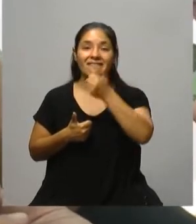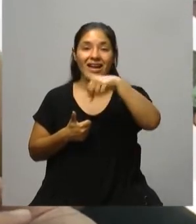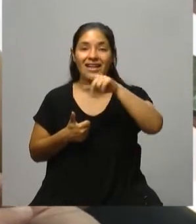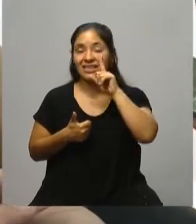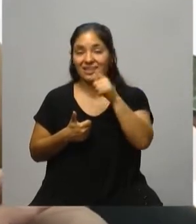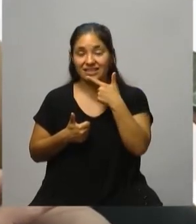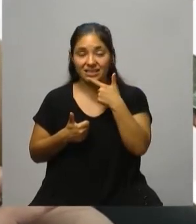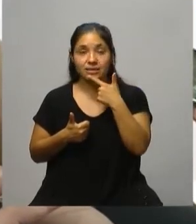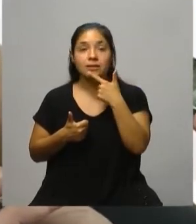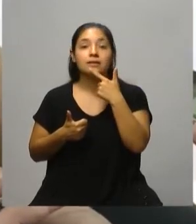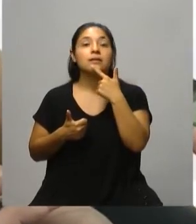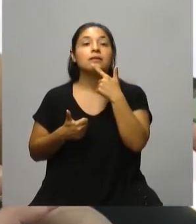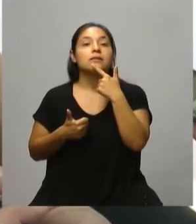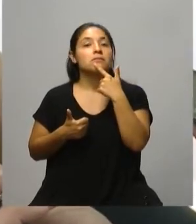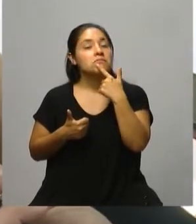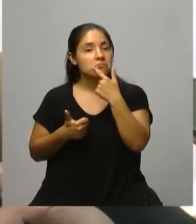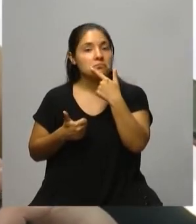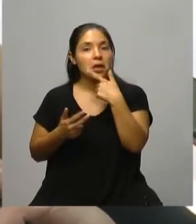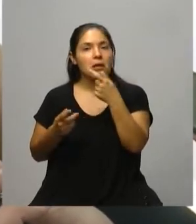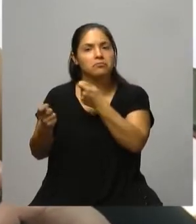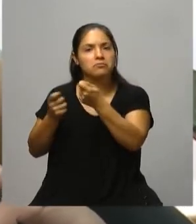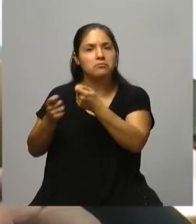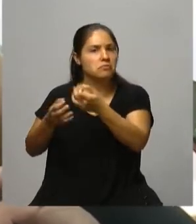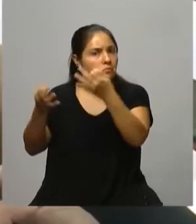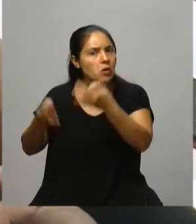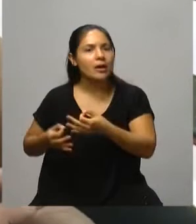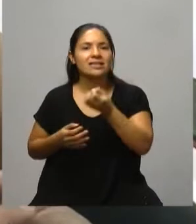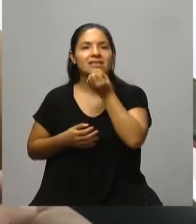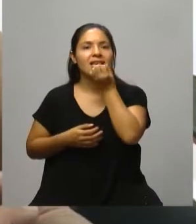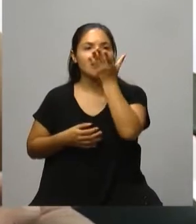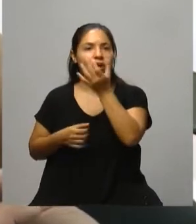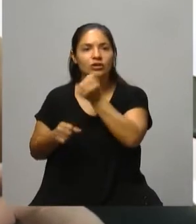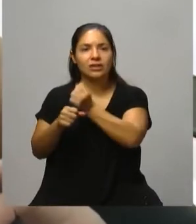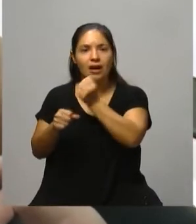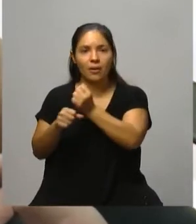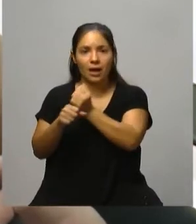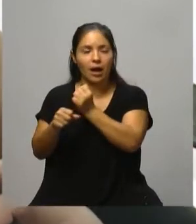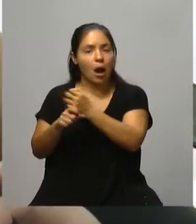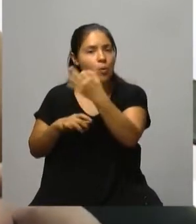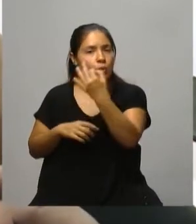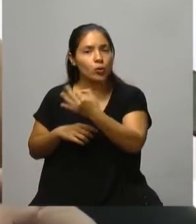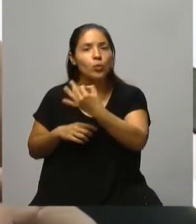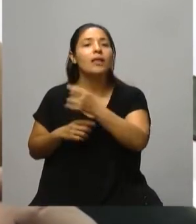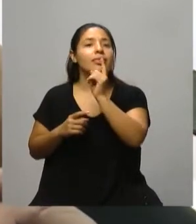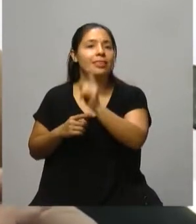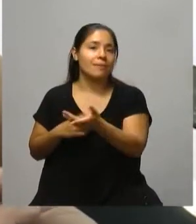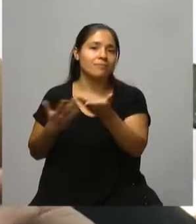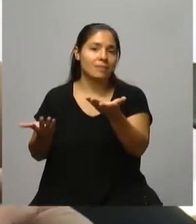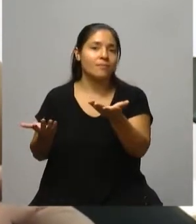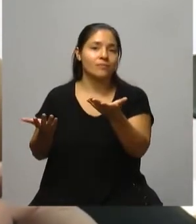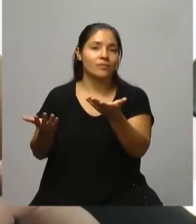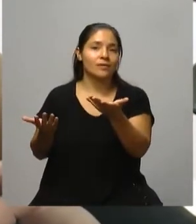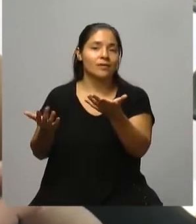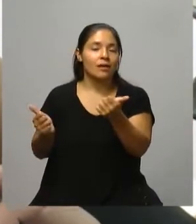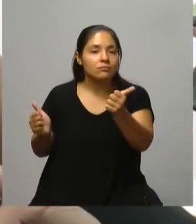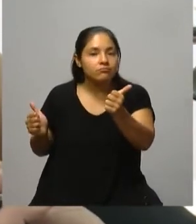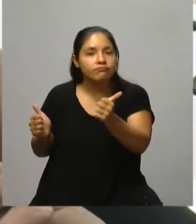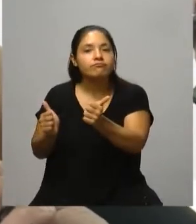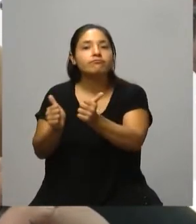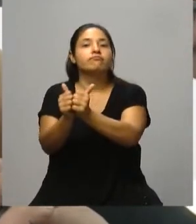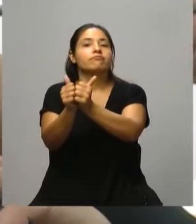Capital, ¿sí? Ulpiano Suárez. Después hay una figura política que ya no está en el Congreso, que es